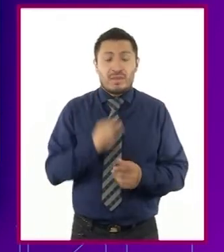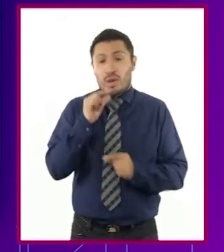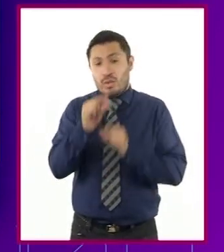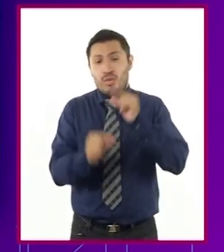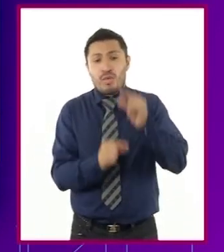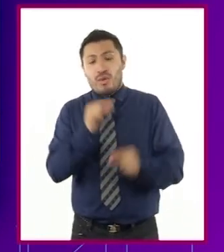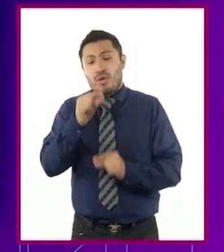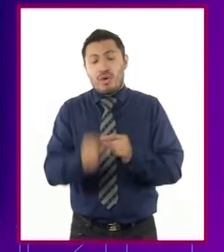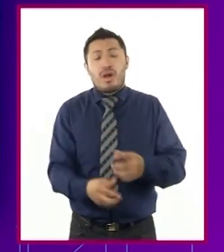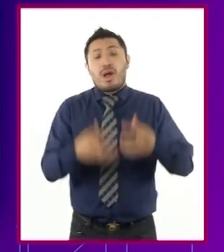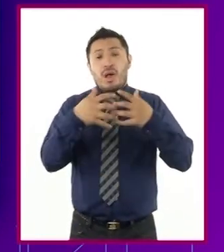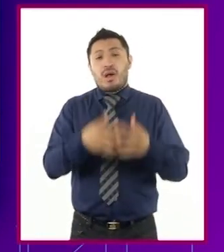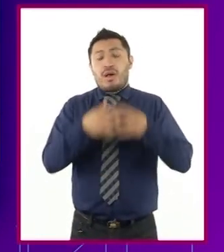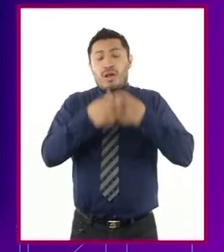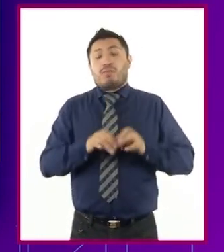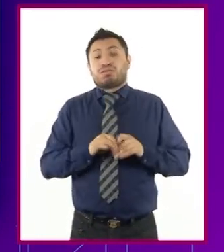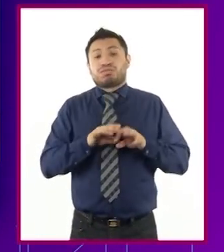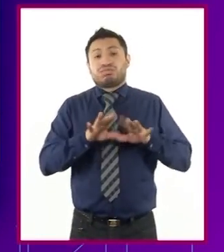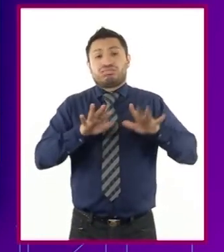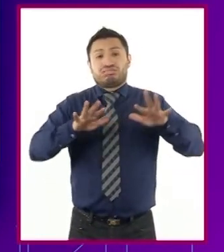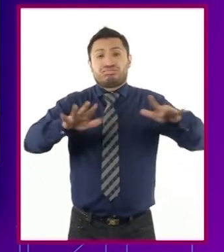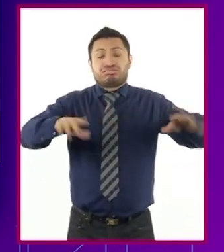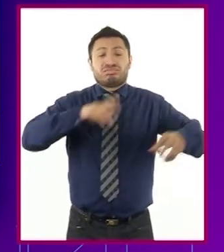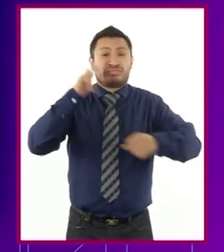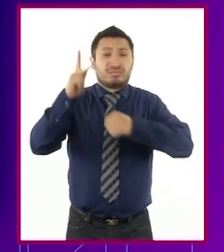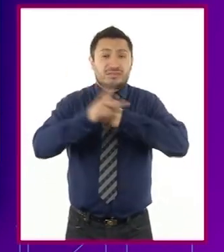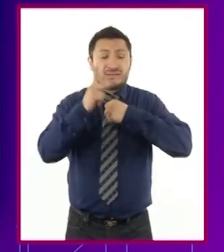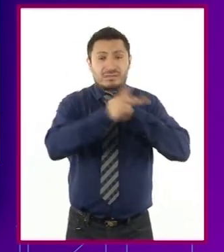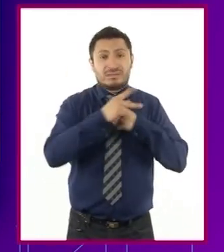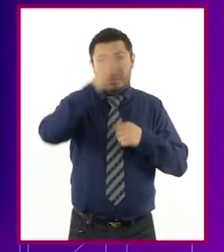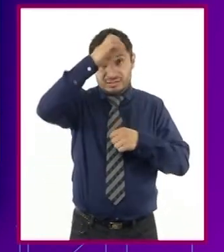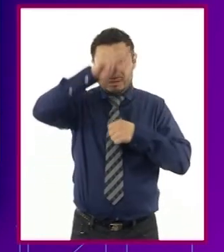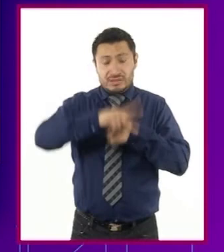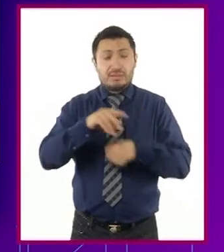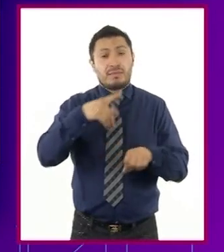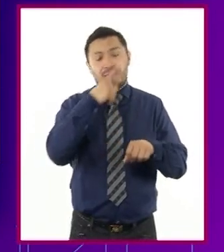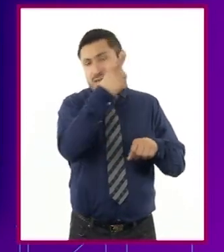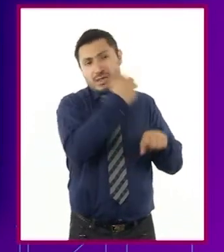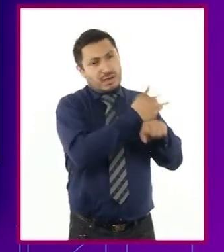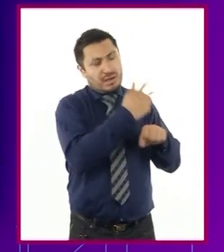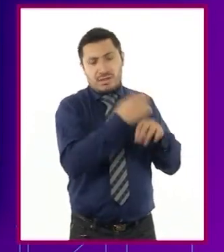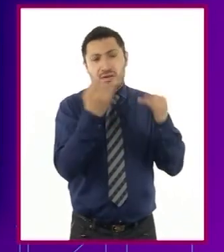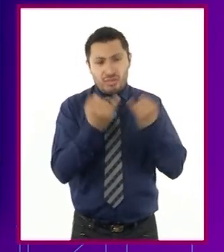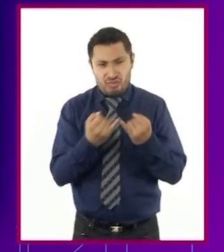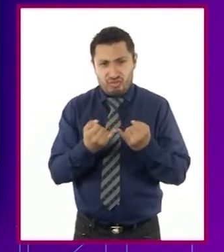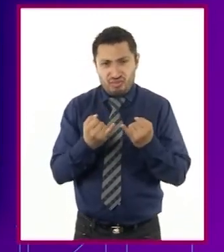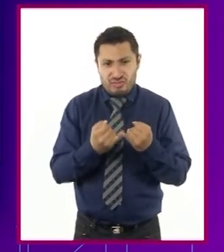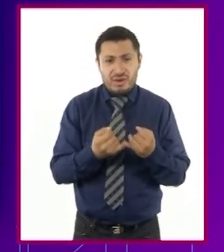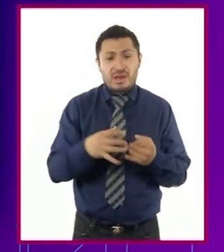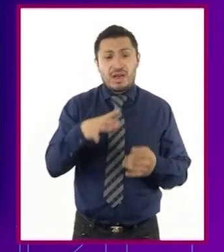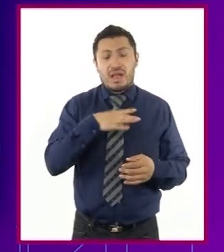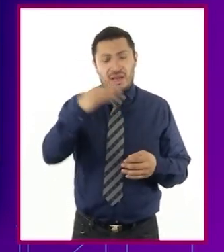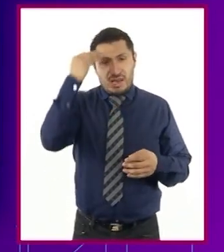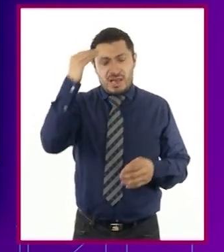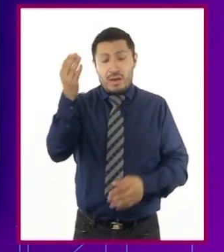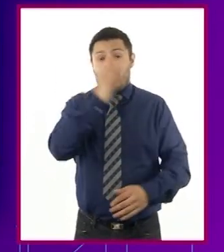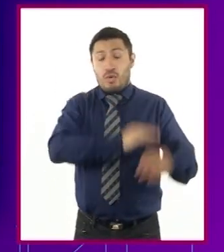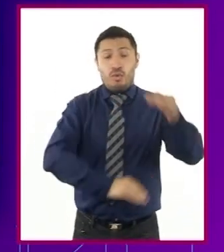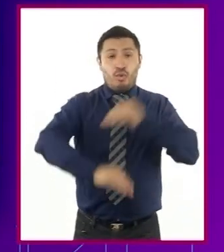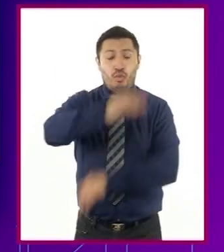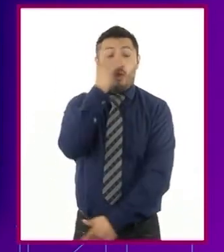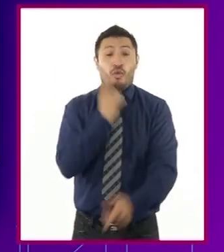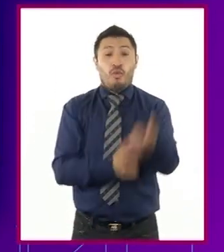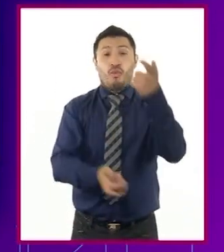la industrialización se extendió a otros países europeos, así como a Estados Unidos, y se vivió un periodo de prosperidad